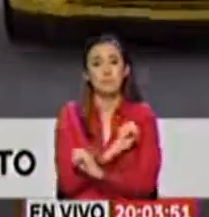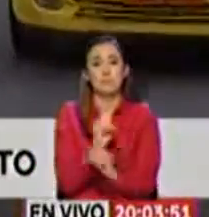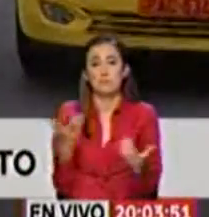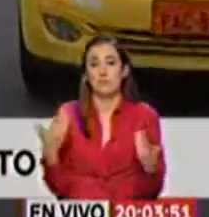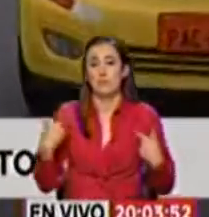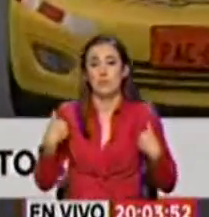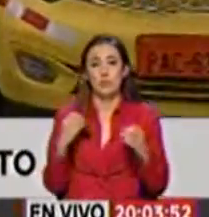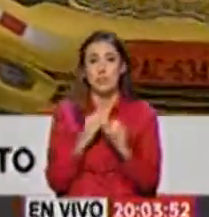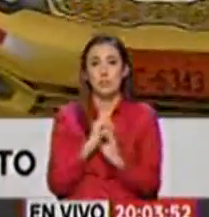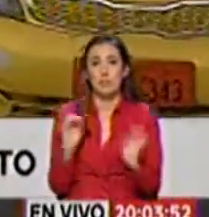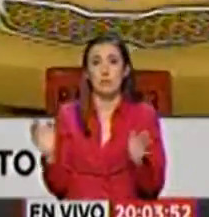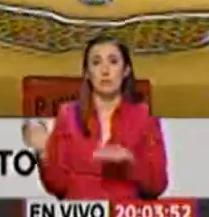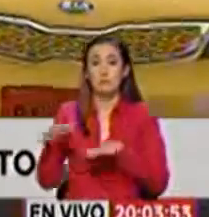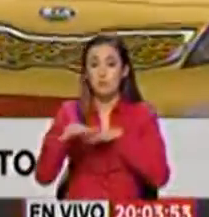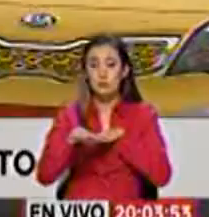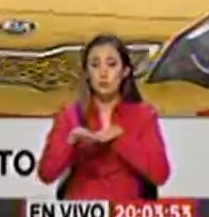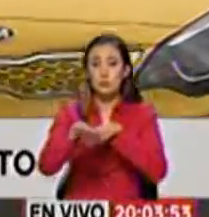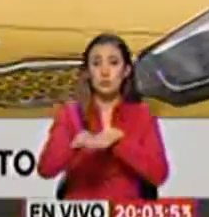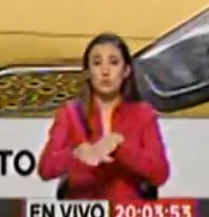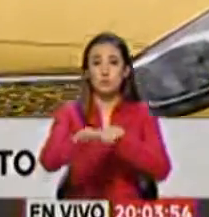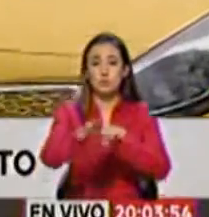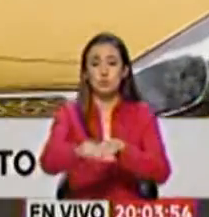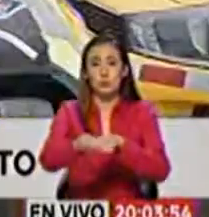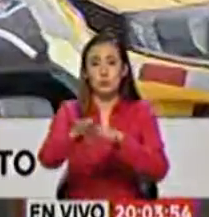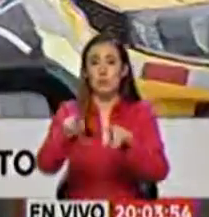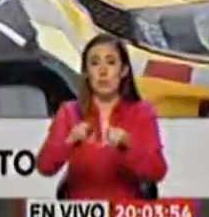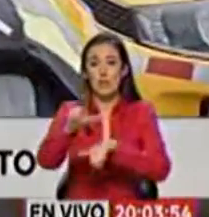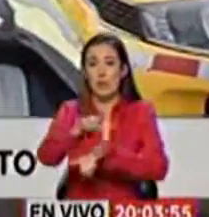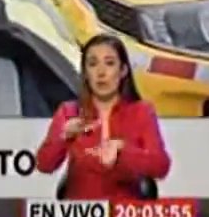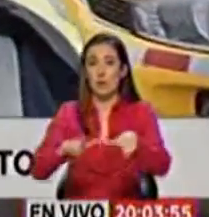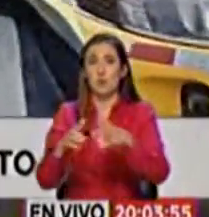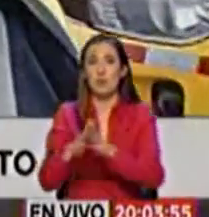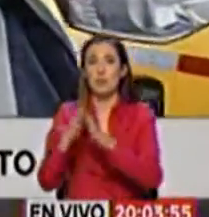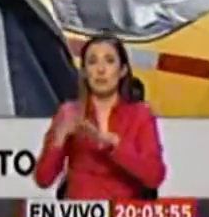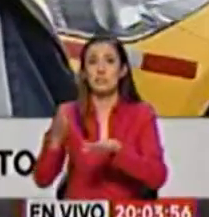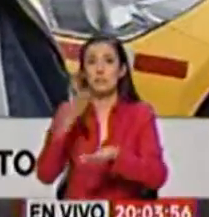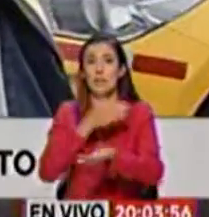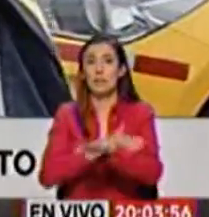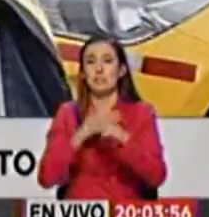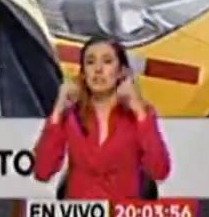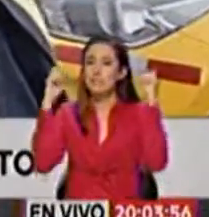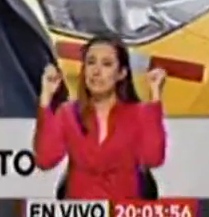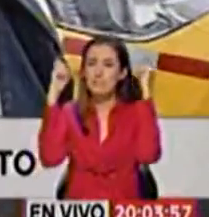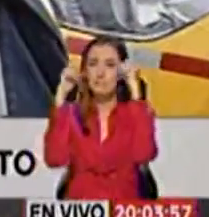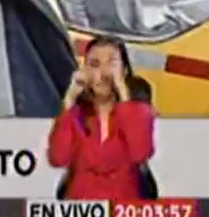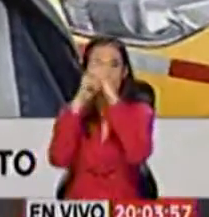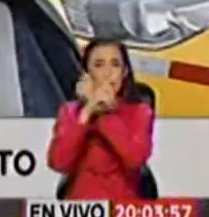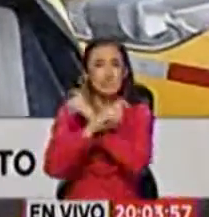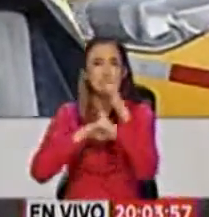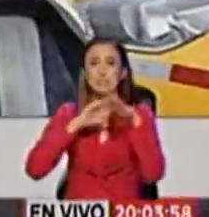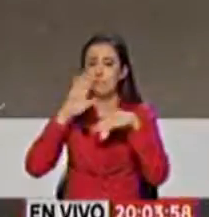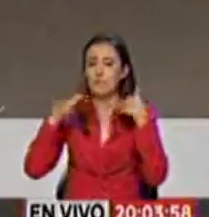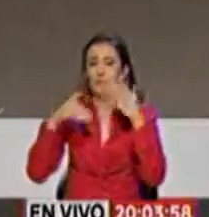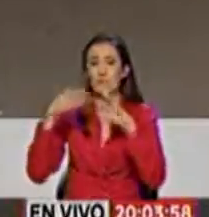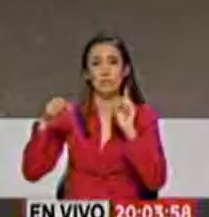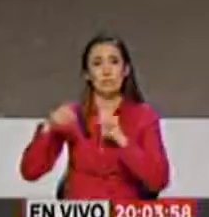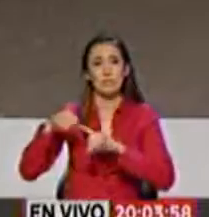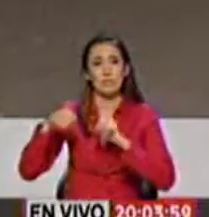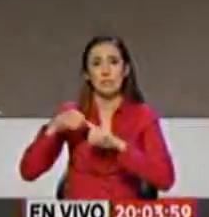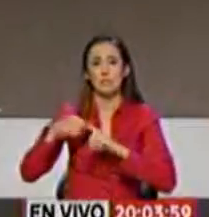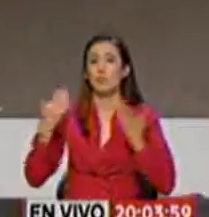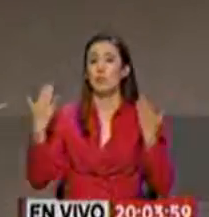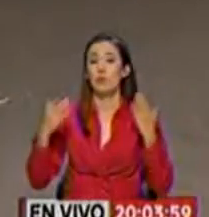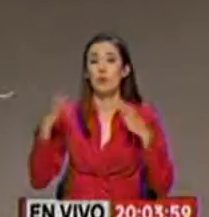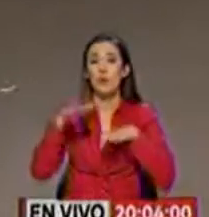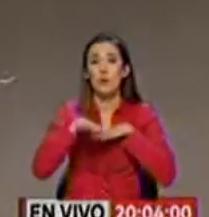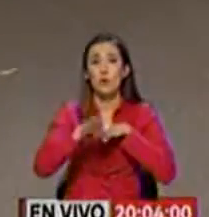evidenció congestión vehicular y en otros puntos por donde se movilizaron. En relación ha complicado todo lo que es todo el distrito de Quito. La medida fue convocada